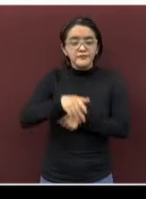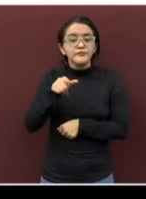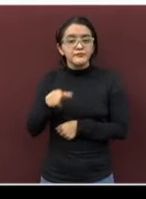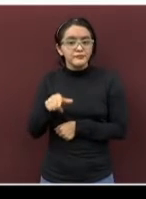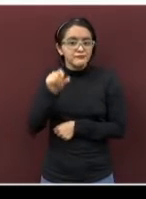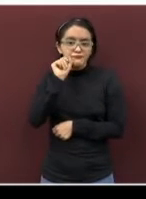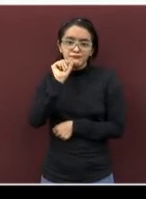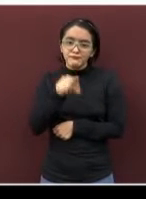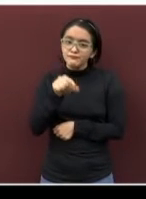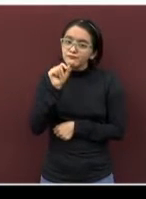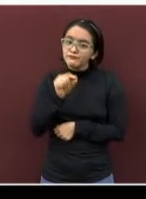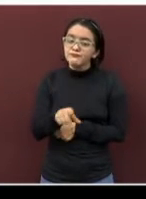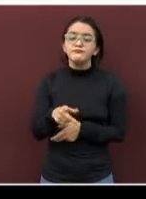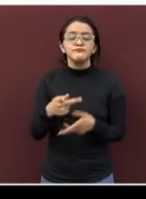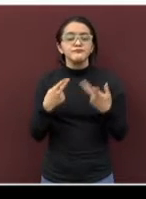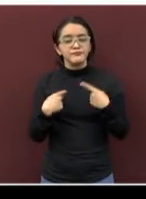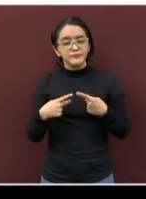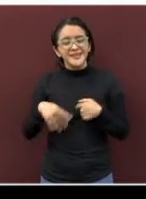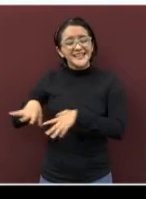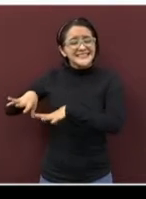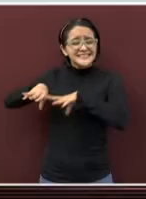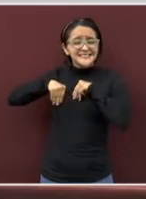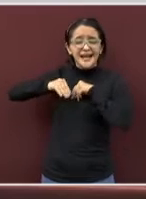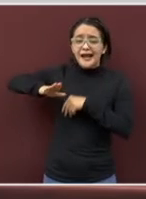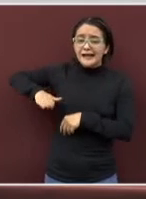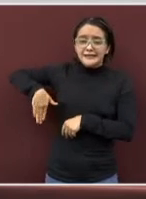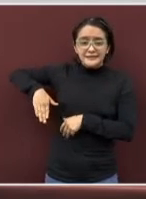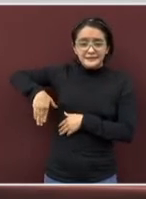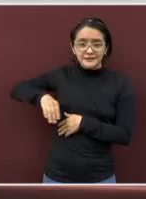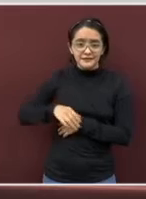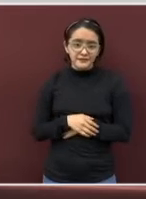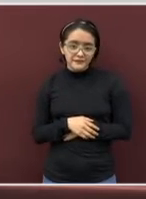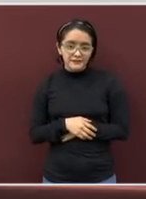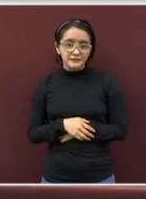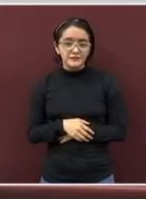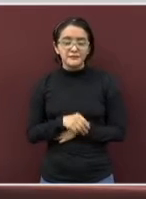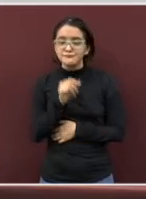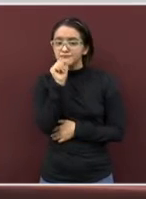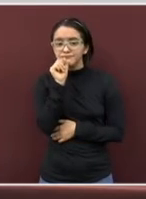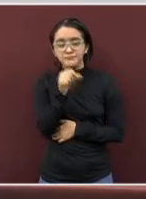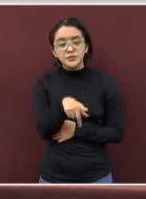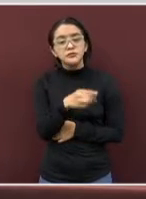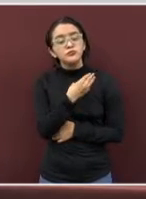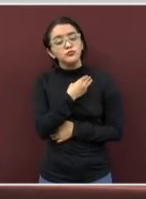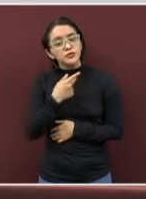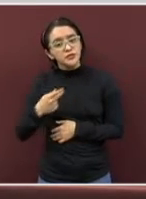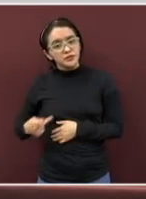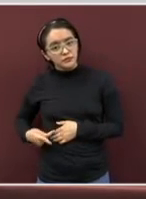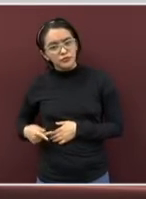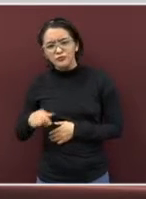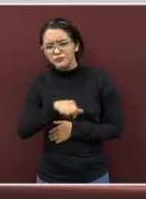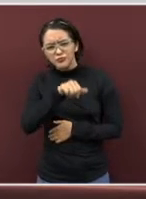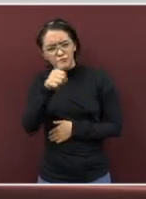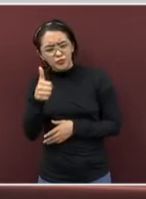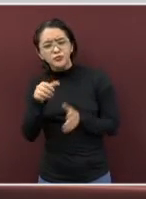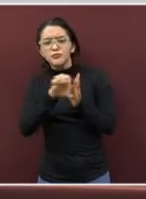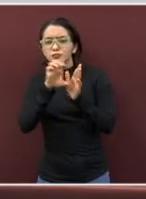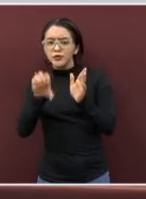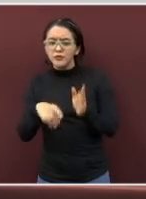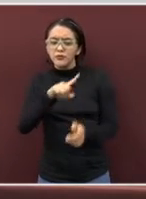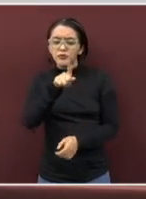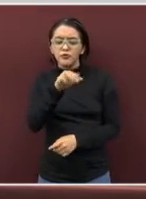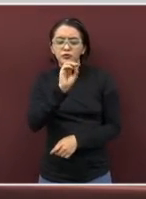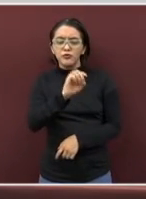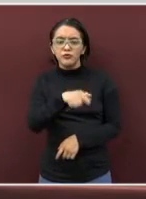recién se enfermaron de igual manera el municipio otros municipios como son gol y acá